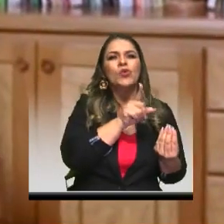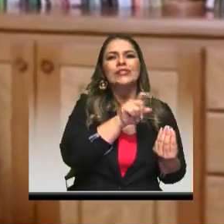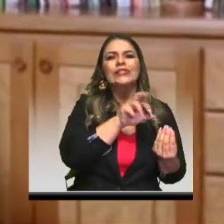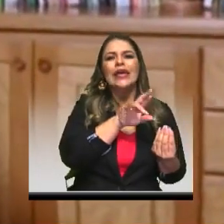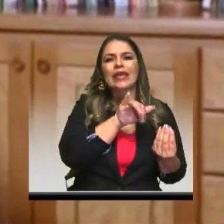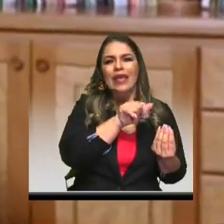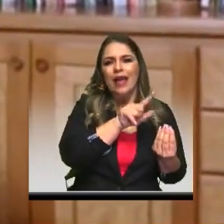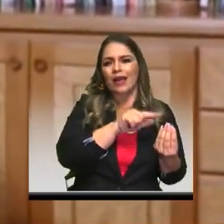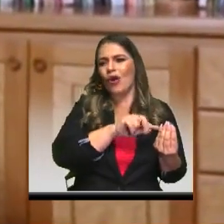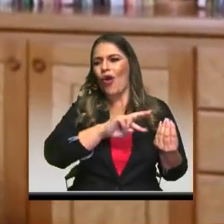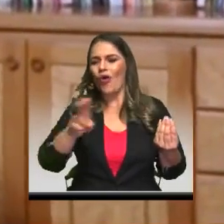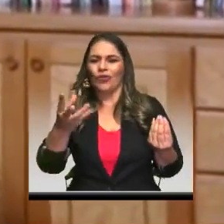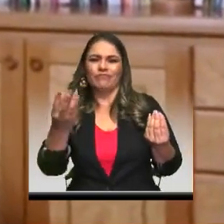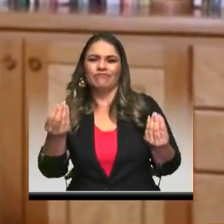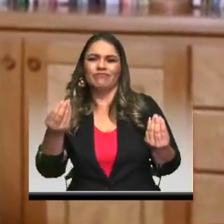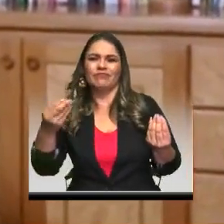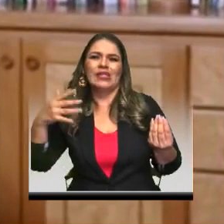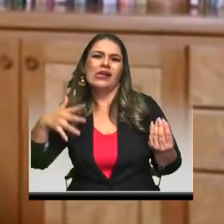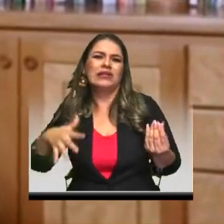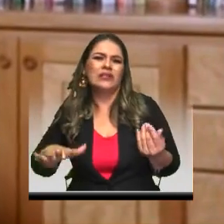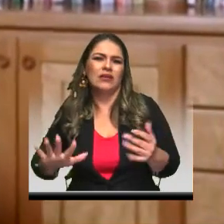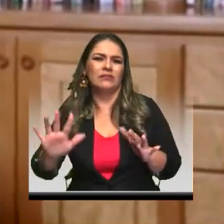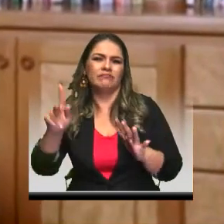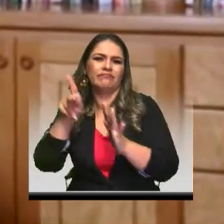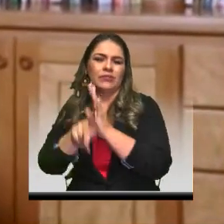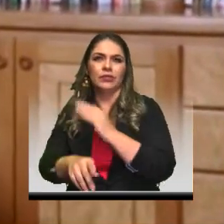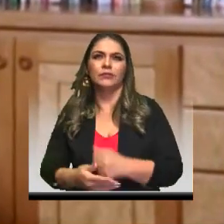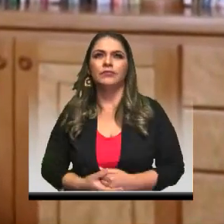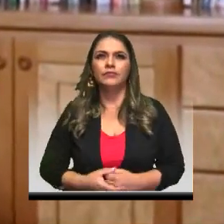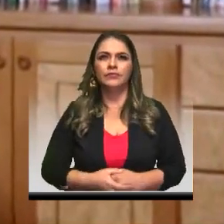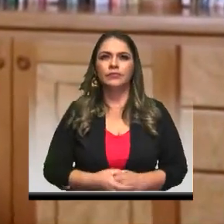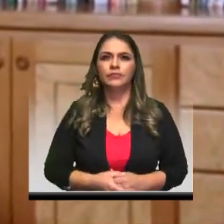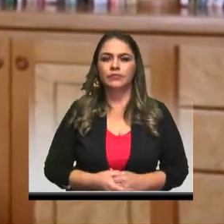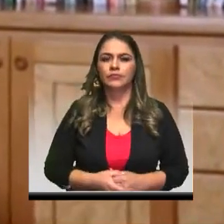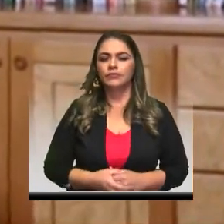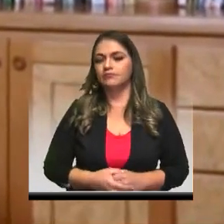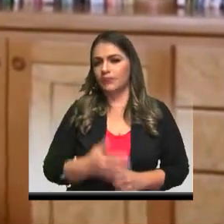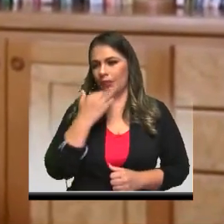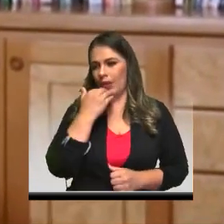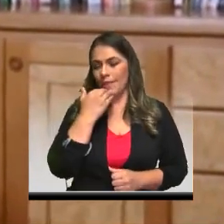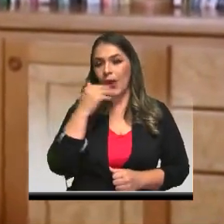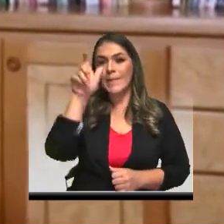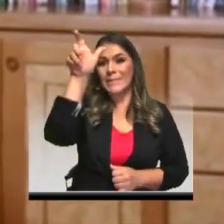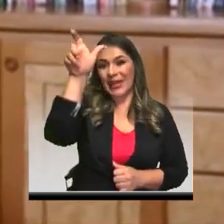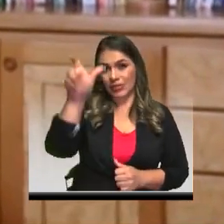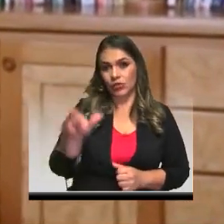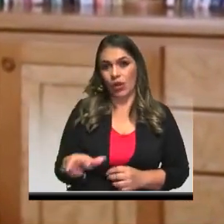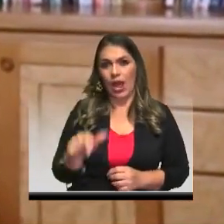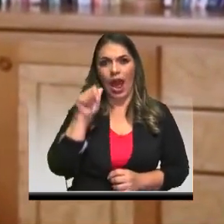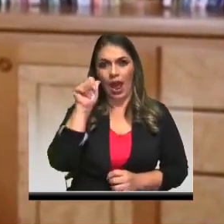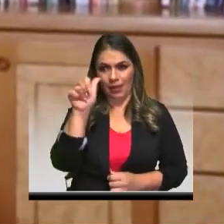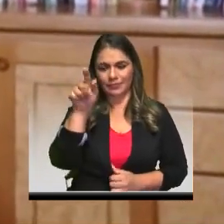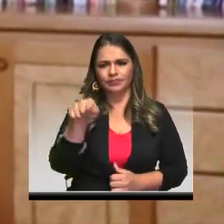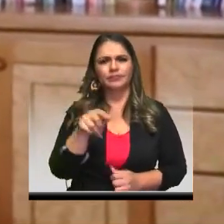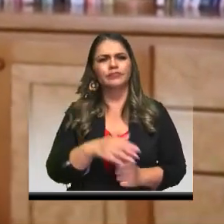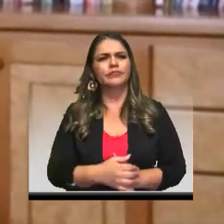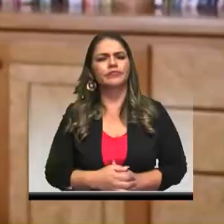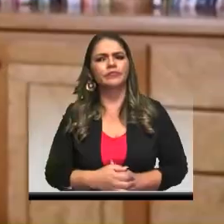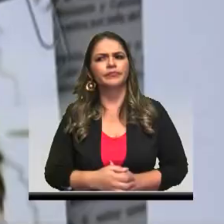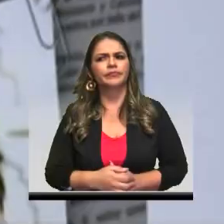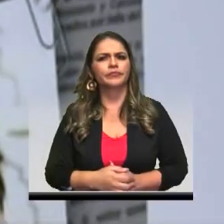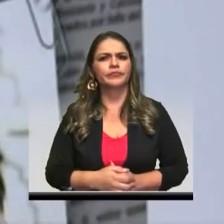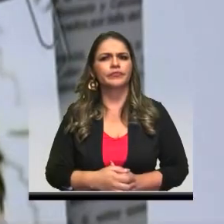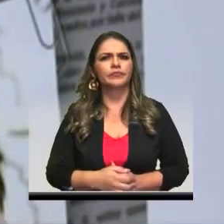te sientas frente a un personaje como la Mataviejitas, uno de los casos que también fueron muy famosos en América Latina, una